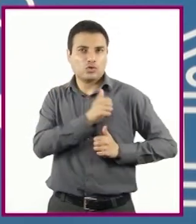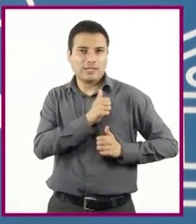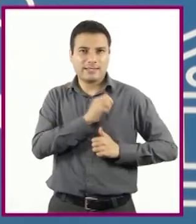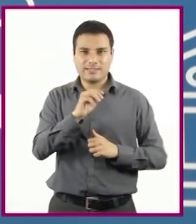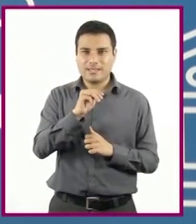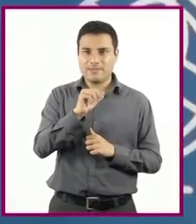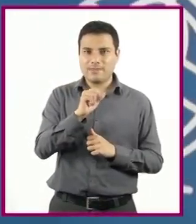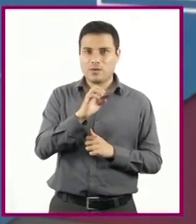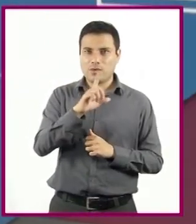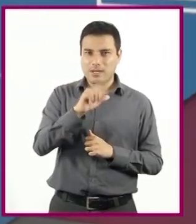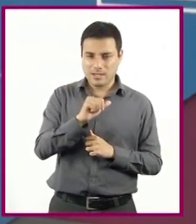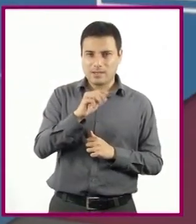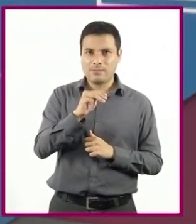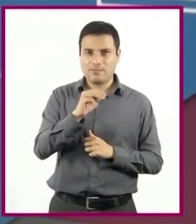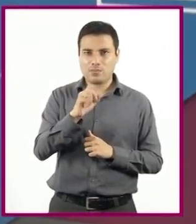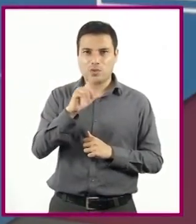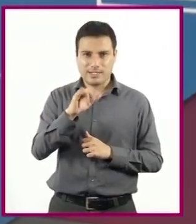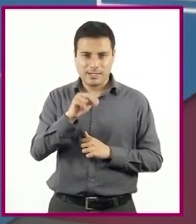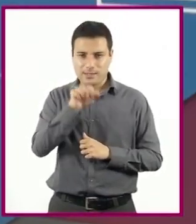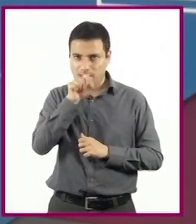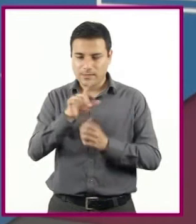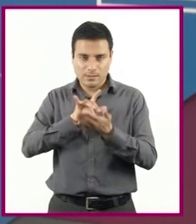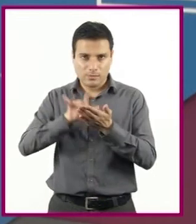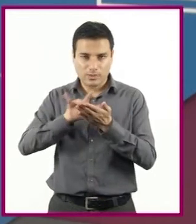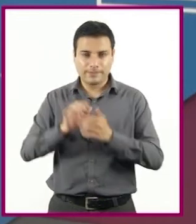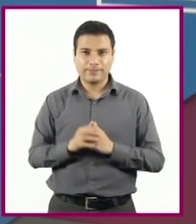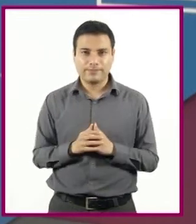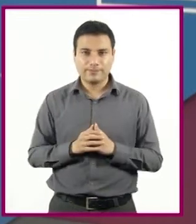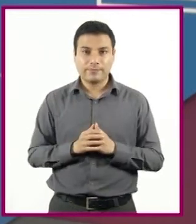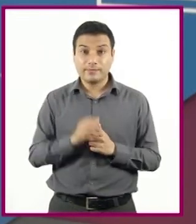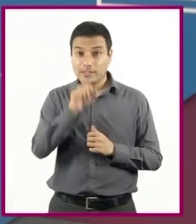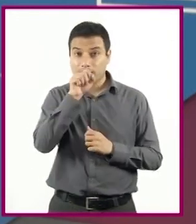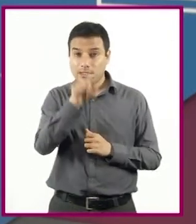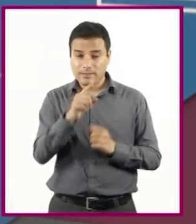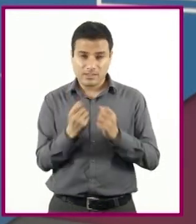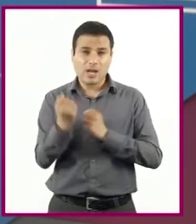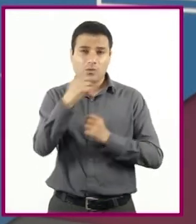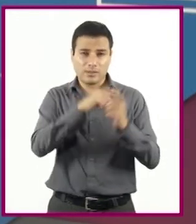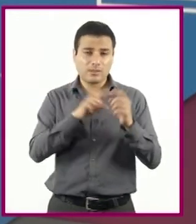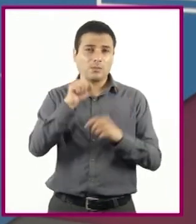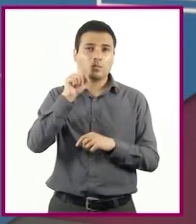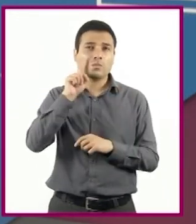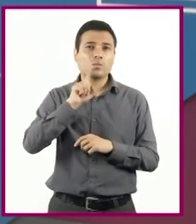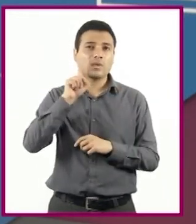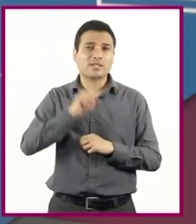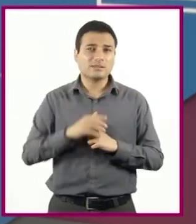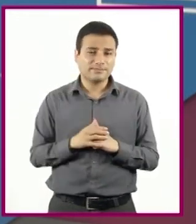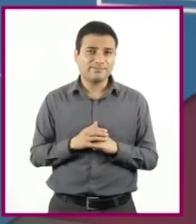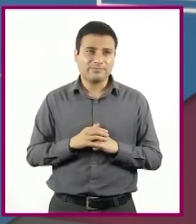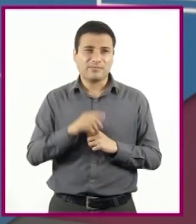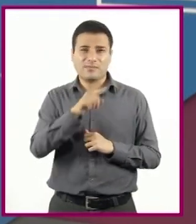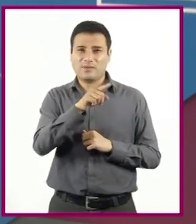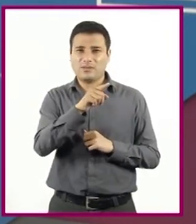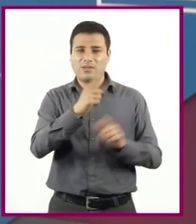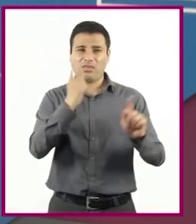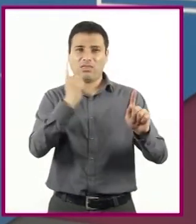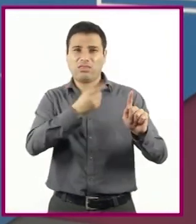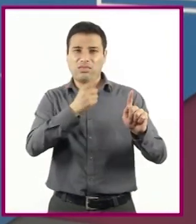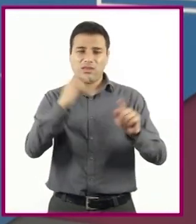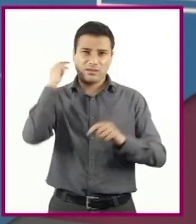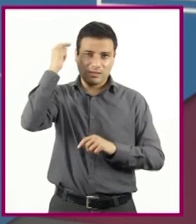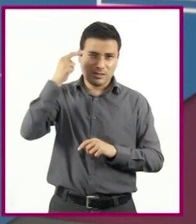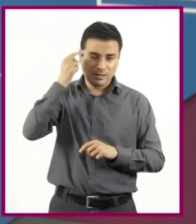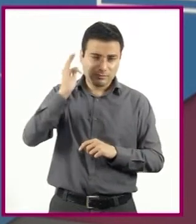Manuela Molina. También fueron acusadas de traición al rey por las autoridades realistas. Algunas fueron despojadas